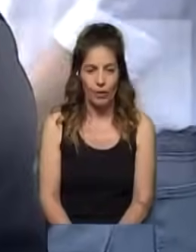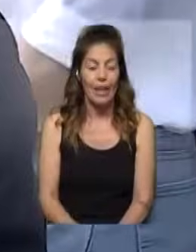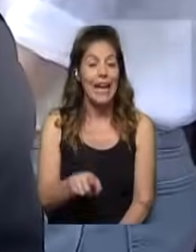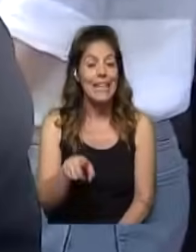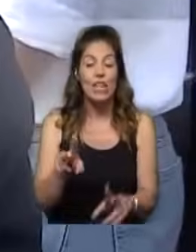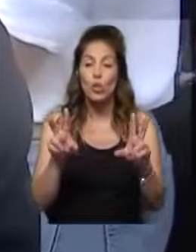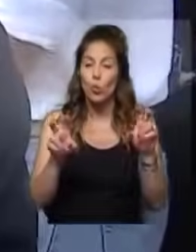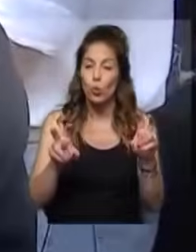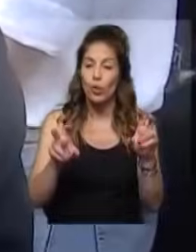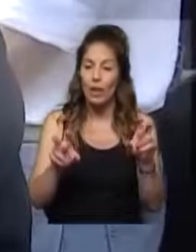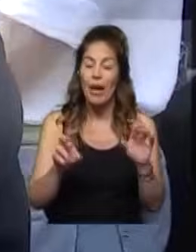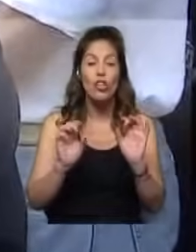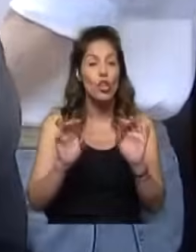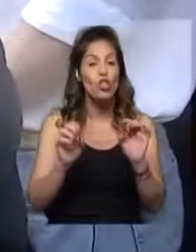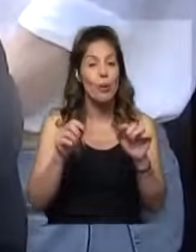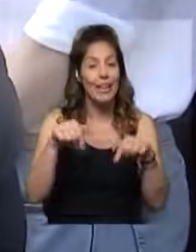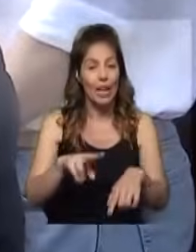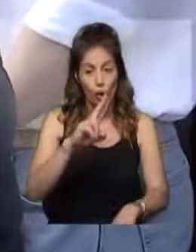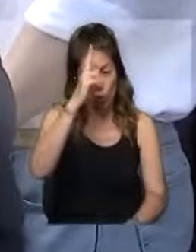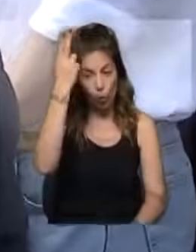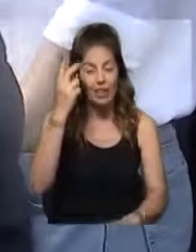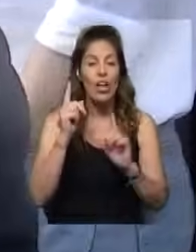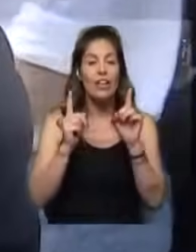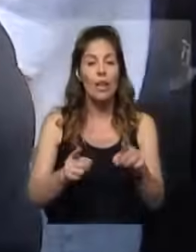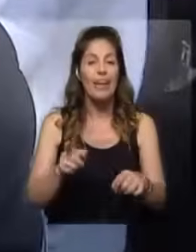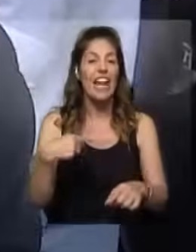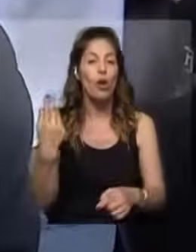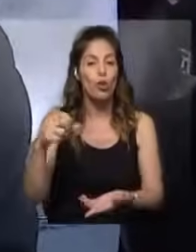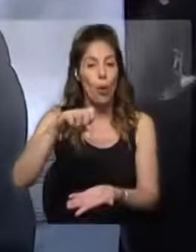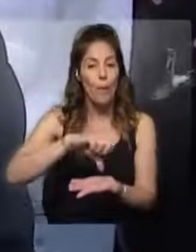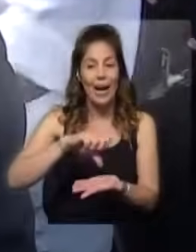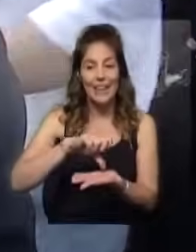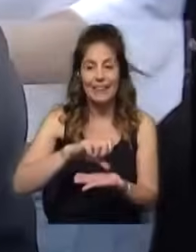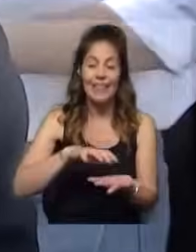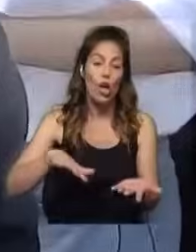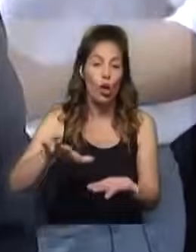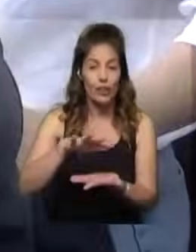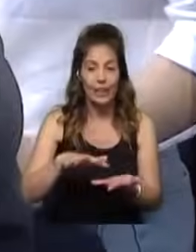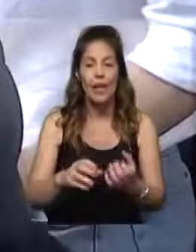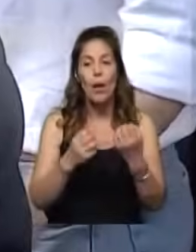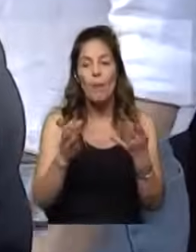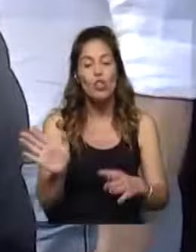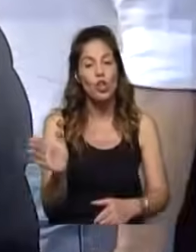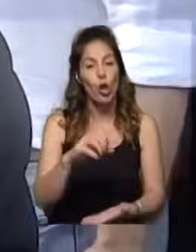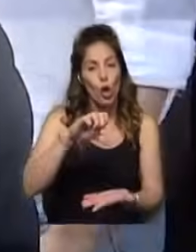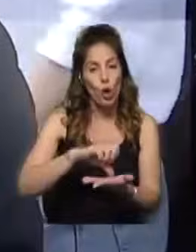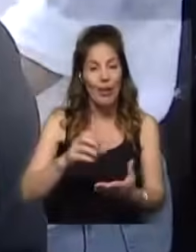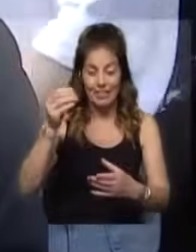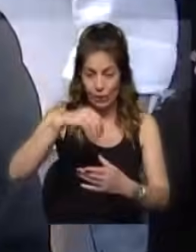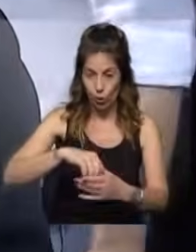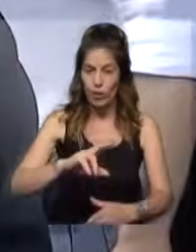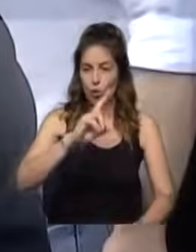tema que no solo afecta a Uruguay sino que afecta también a otros países del continente y por eso todos los países incluido